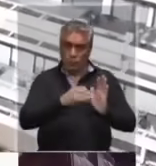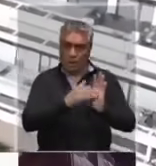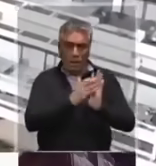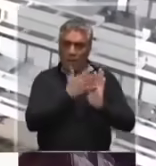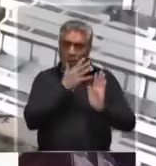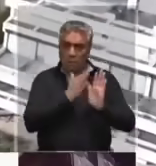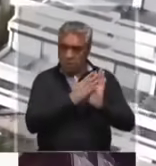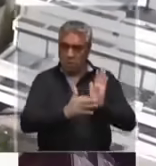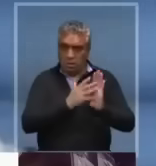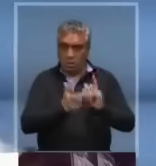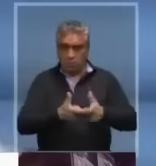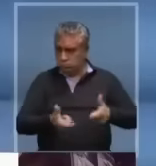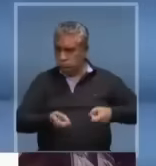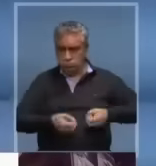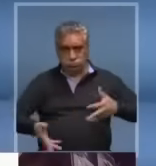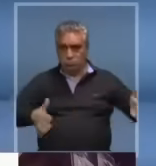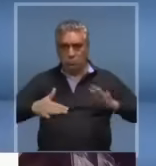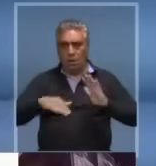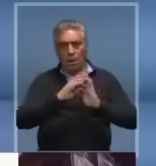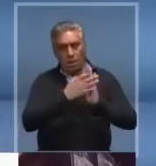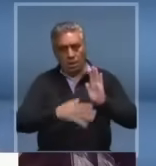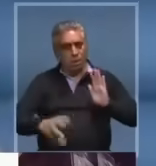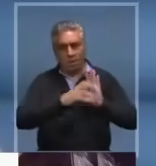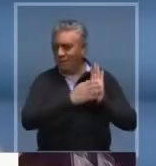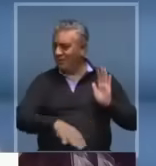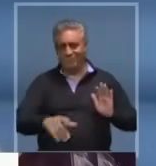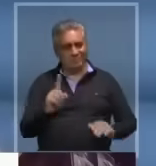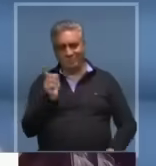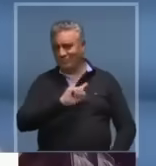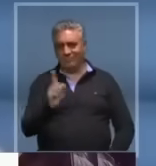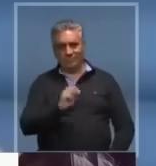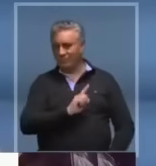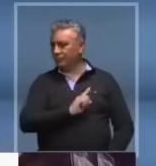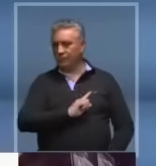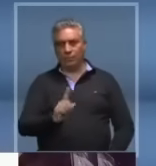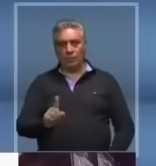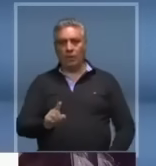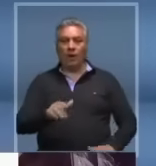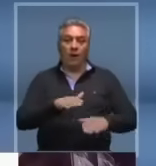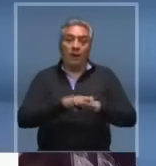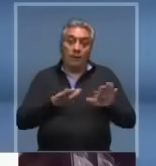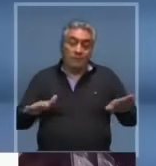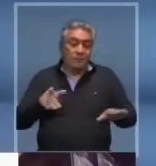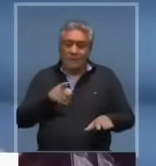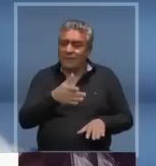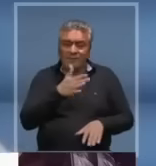cualquier colapso puede generar catástrofe. Es